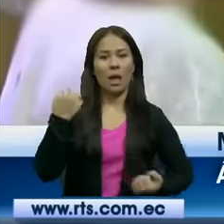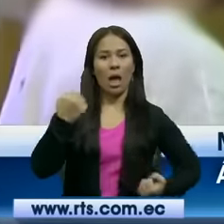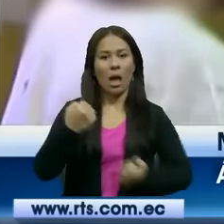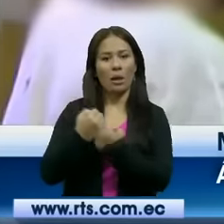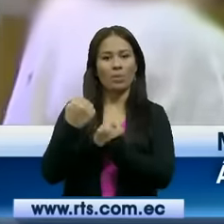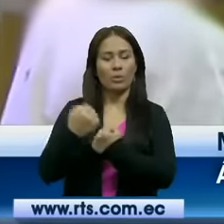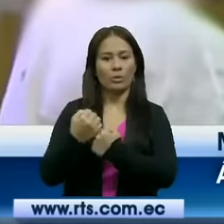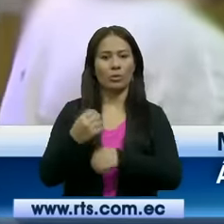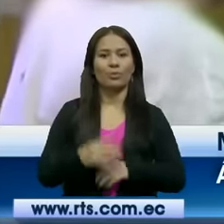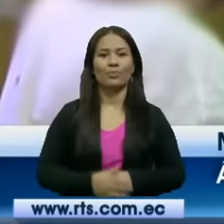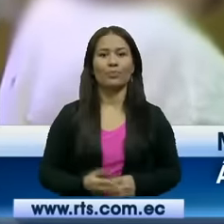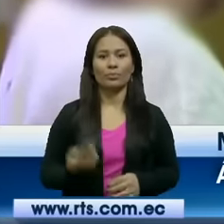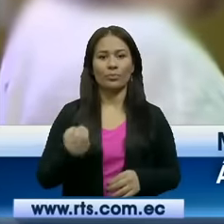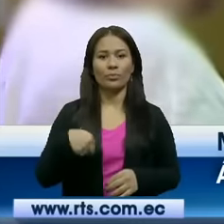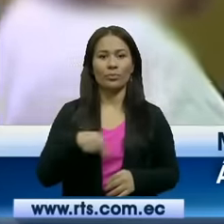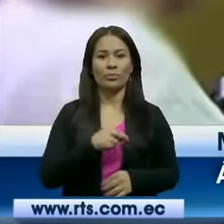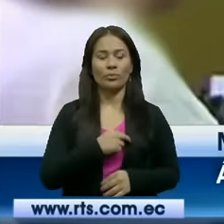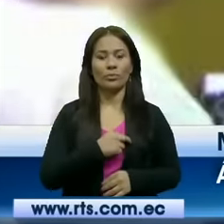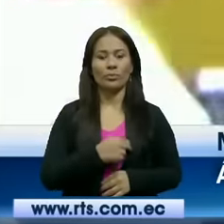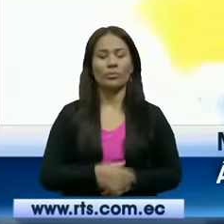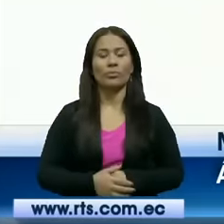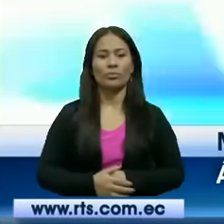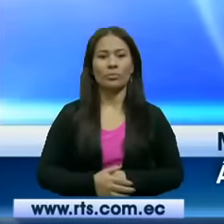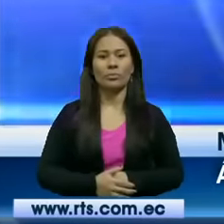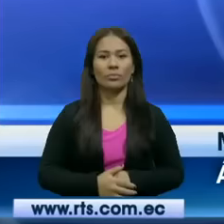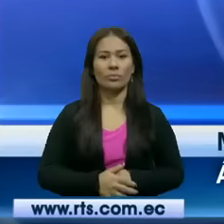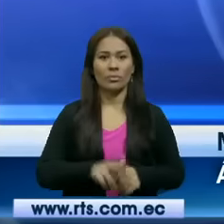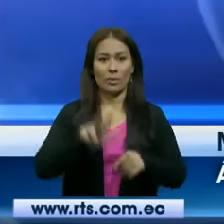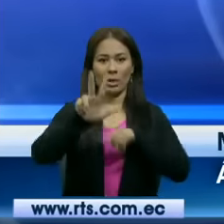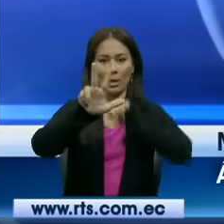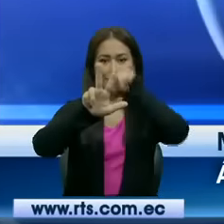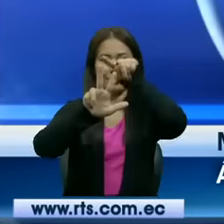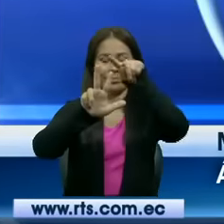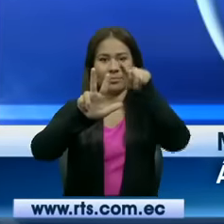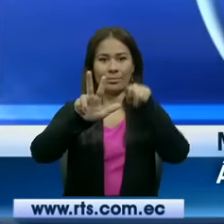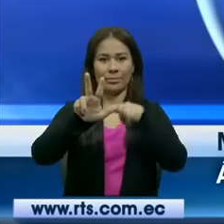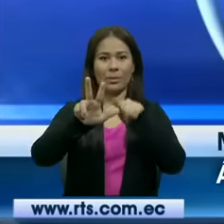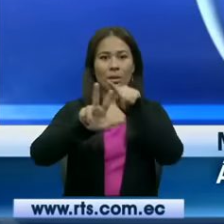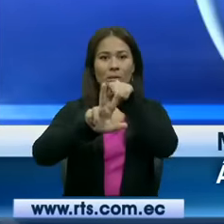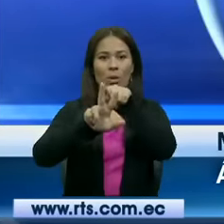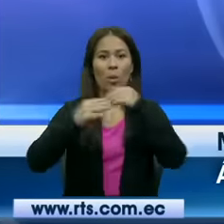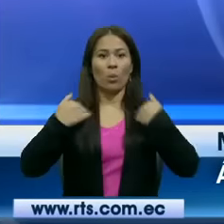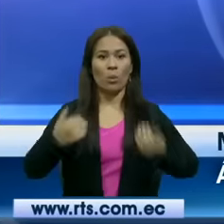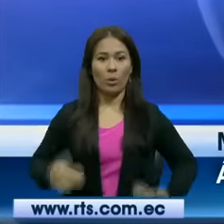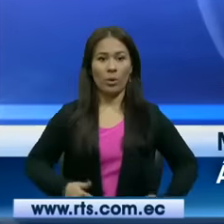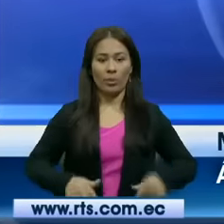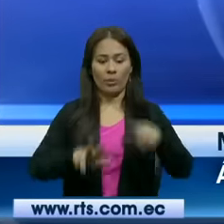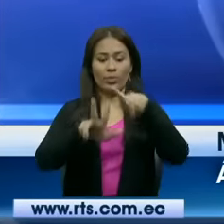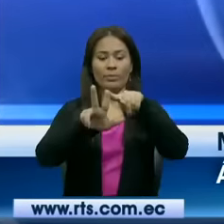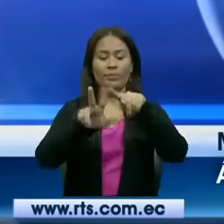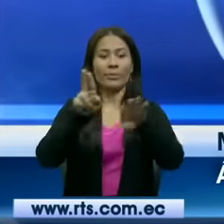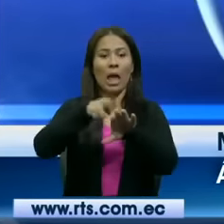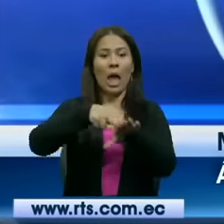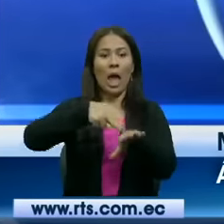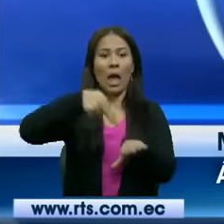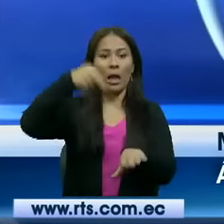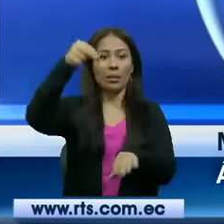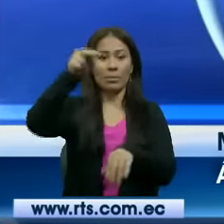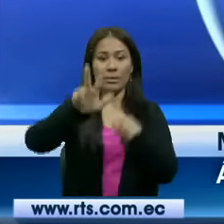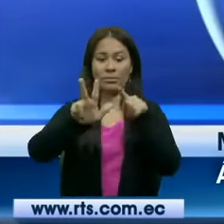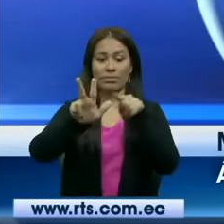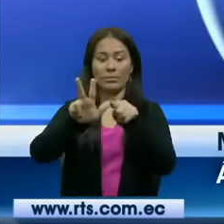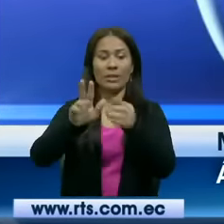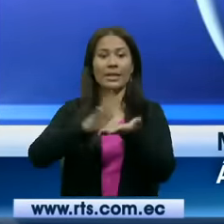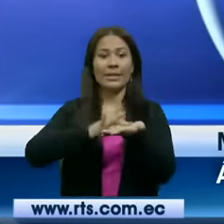espiritual. Porque nosotros somos un ser tripartito, trabajamos en la parte del cuerpo, del alma y del espíritu. Entonces conectamos todas estas tres